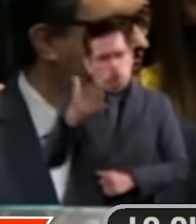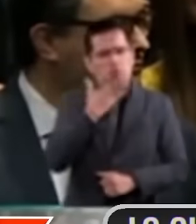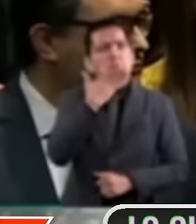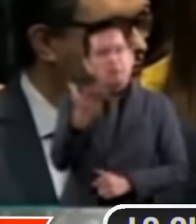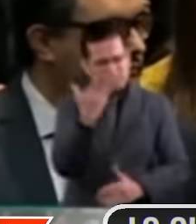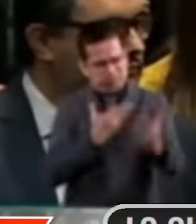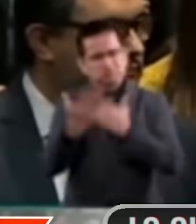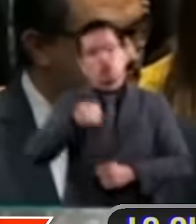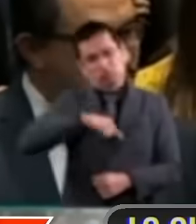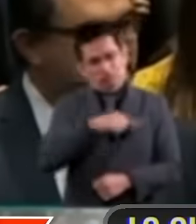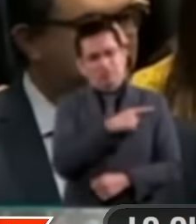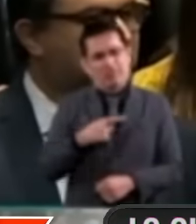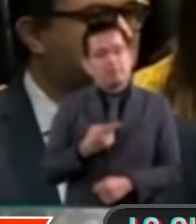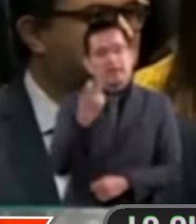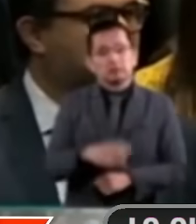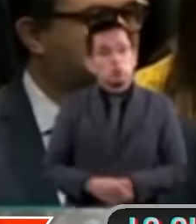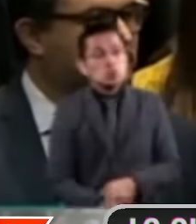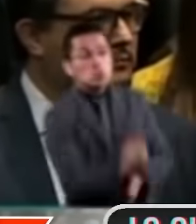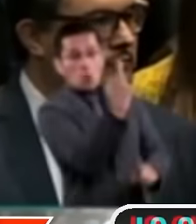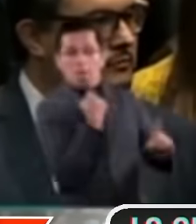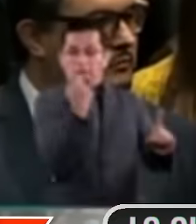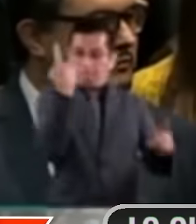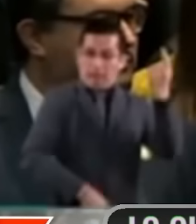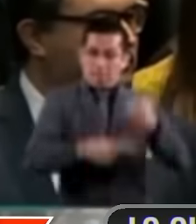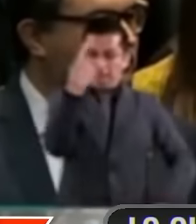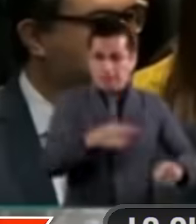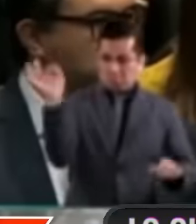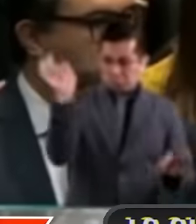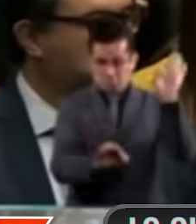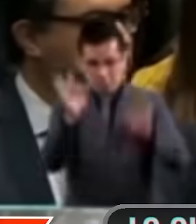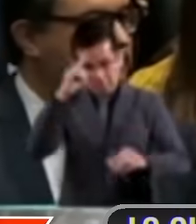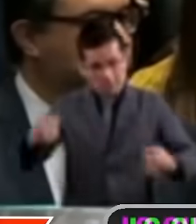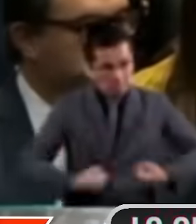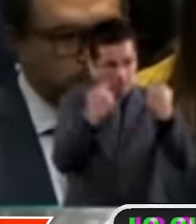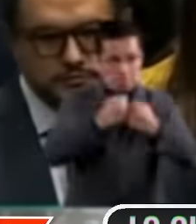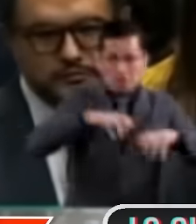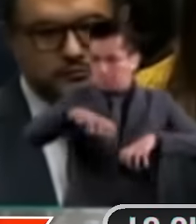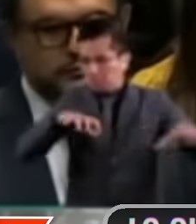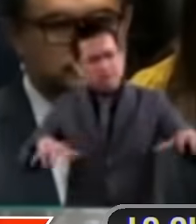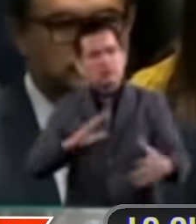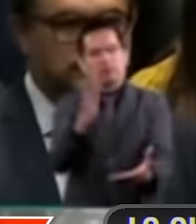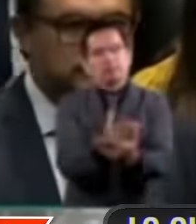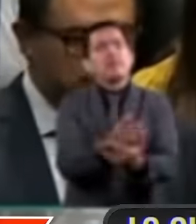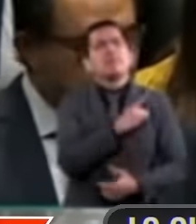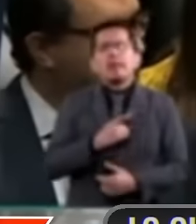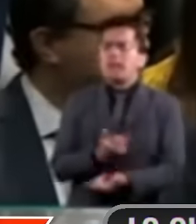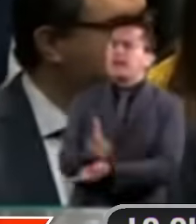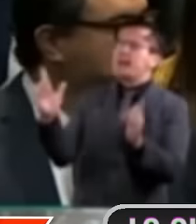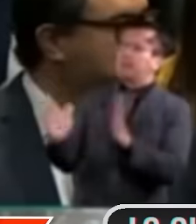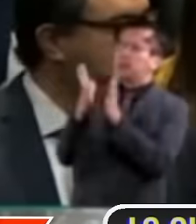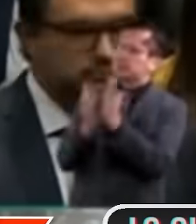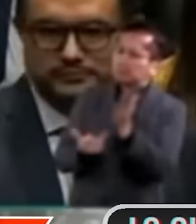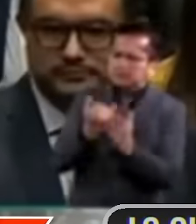merecemos. Acabemos con la autocracia, la polarización, abracemos la democracia y la